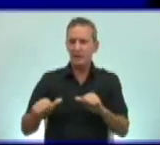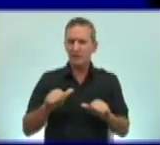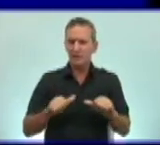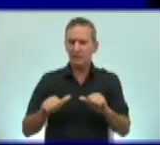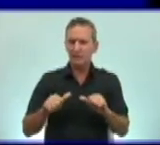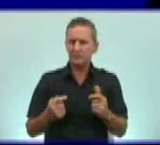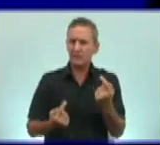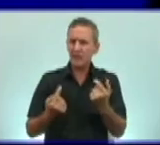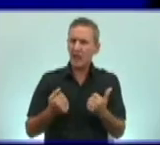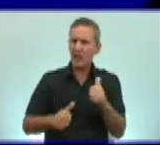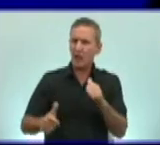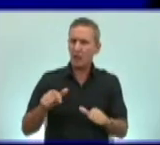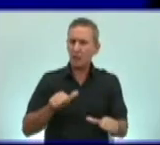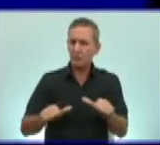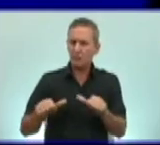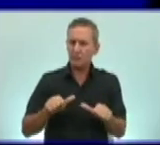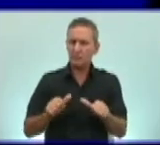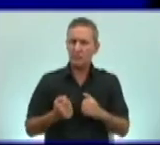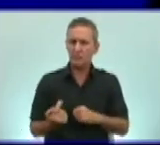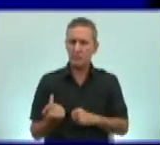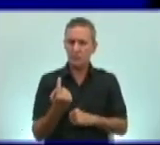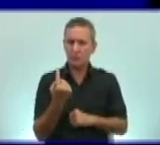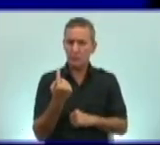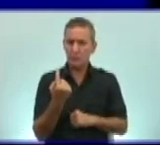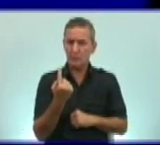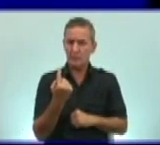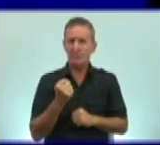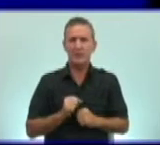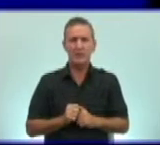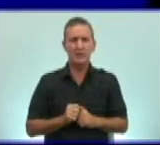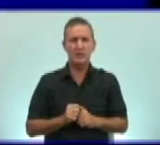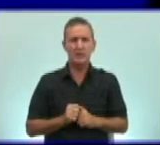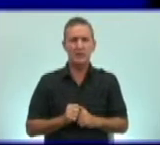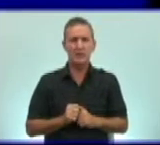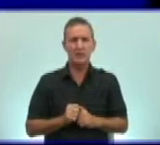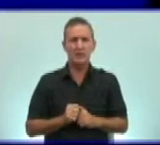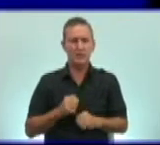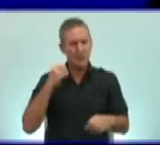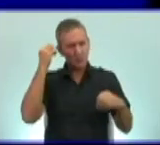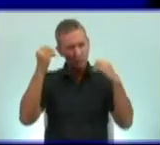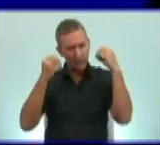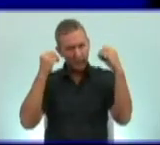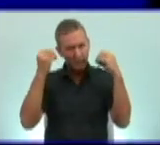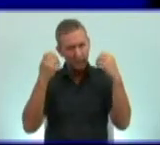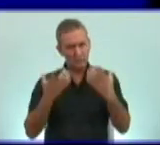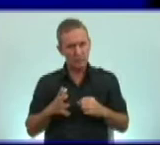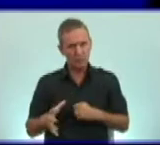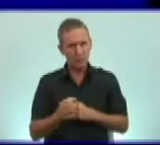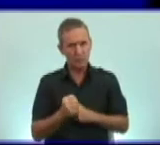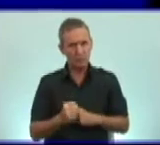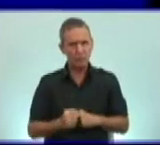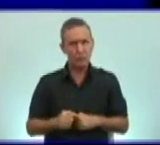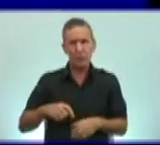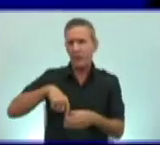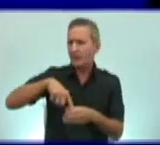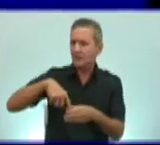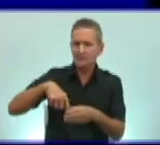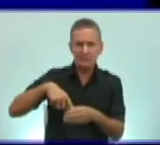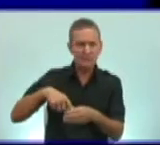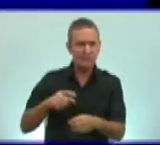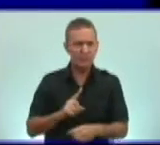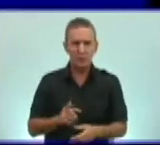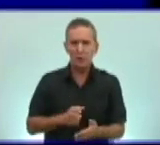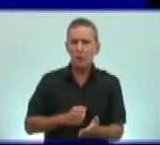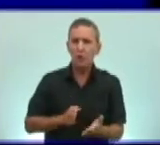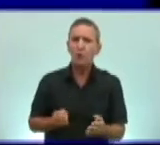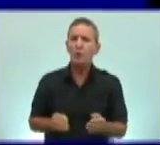sustancias. Primero, vamos a empezar por analizar que todas las disoluciones no conducen la